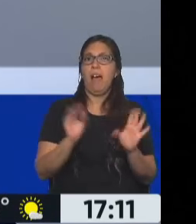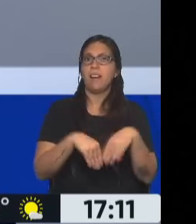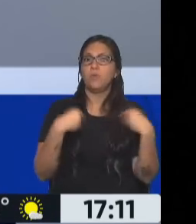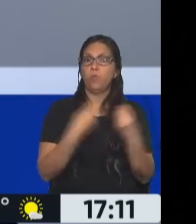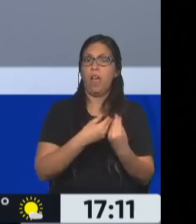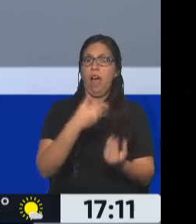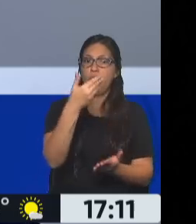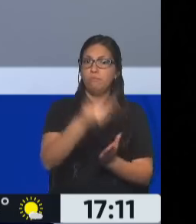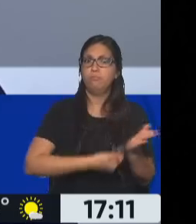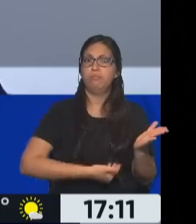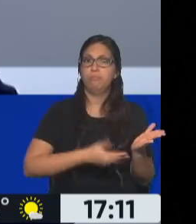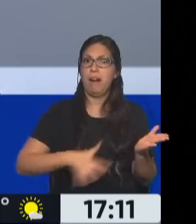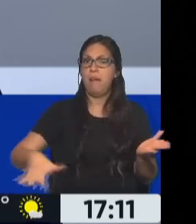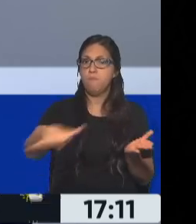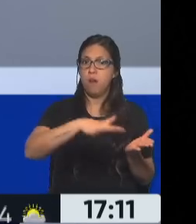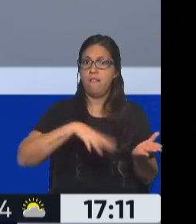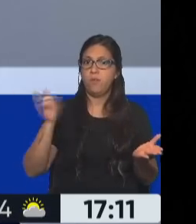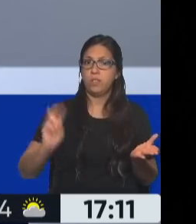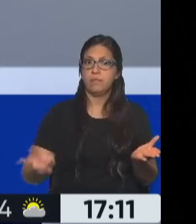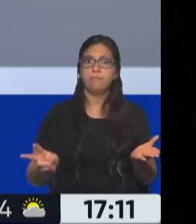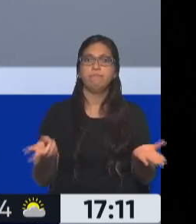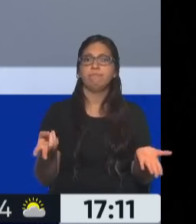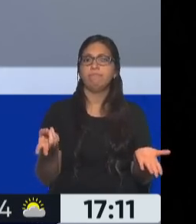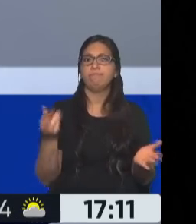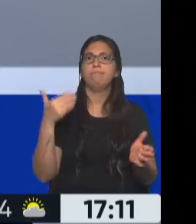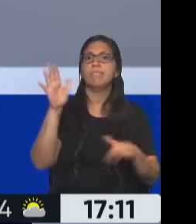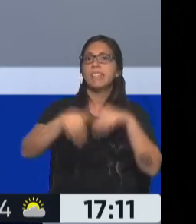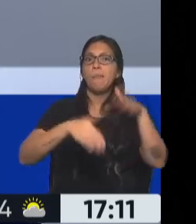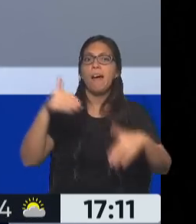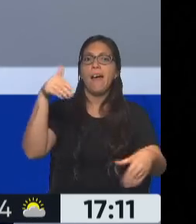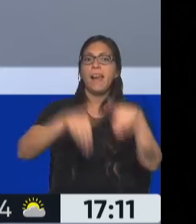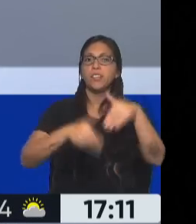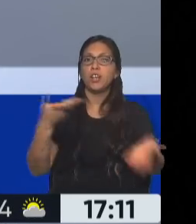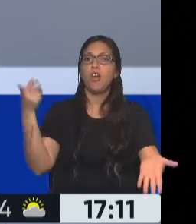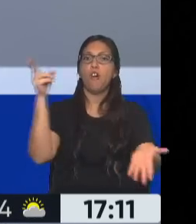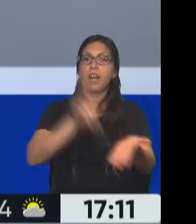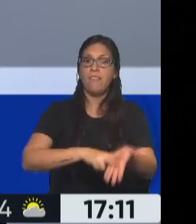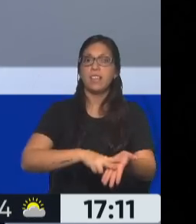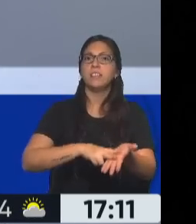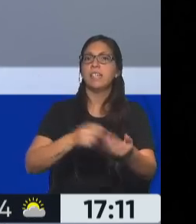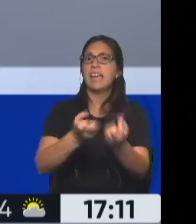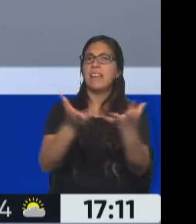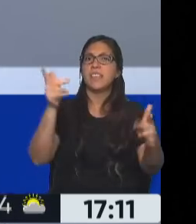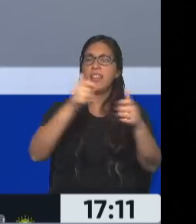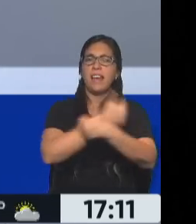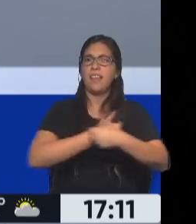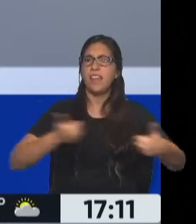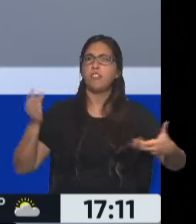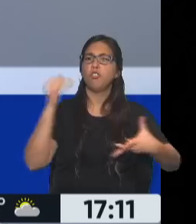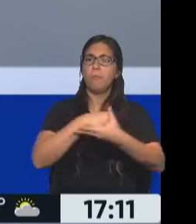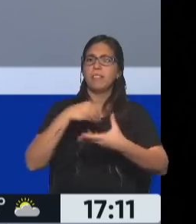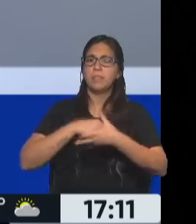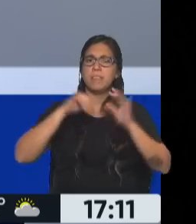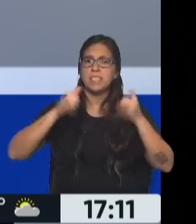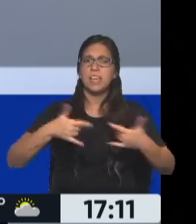da Venezuela, quem sabe até convocar uma novas eleições, estabelecer um critério de participação de todos os candidatos, criar